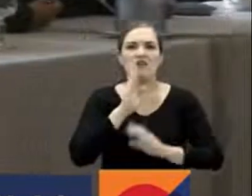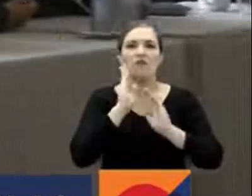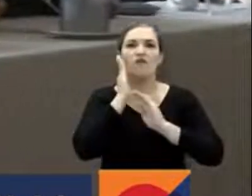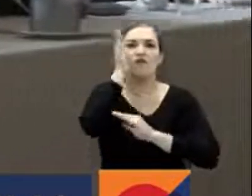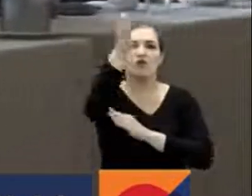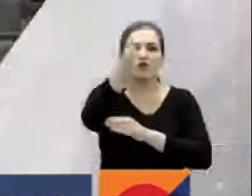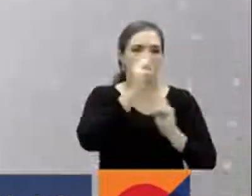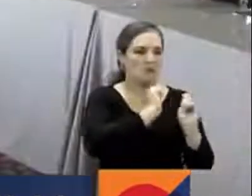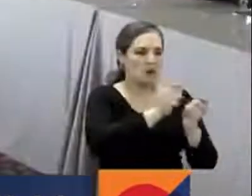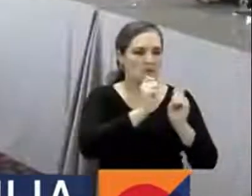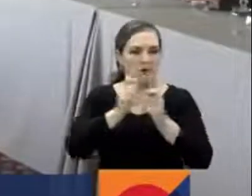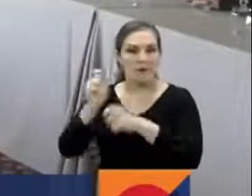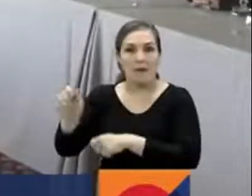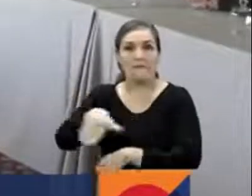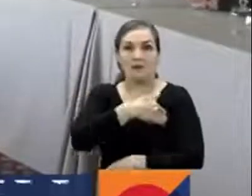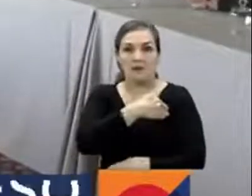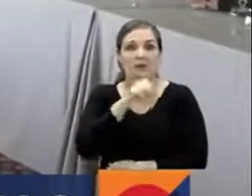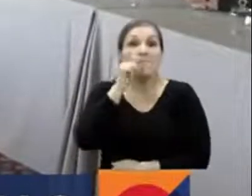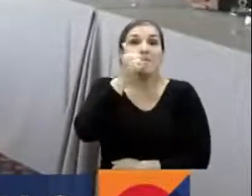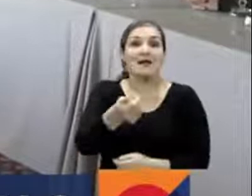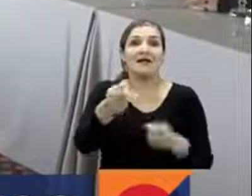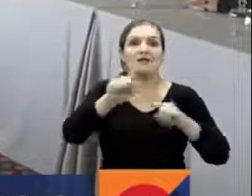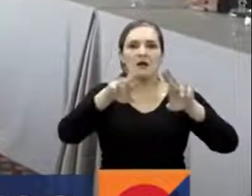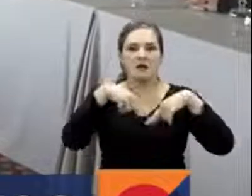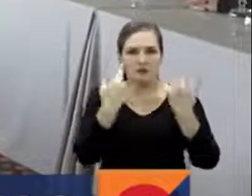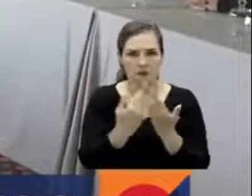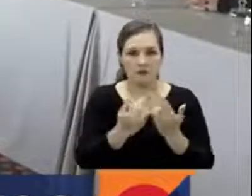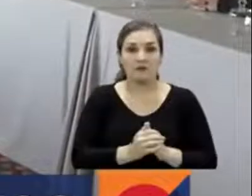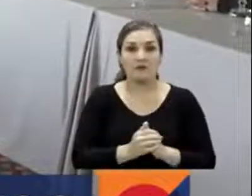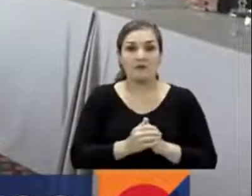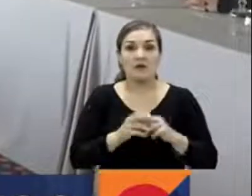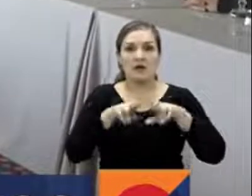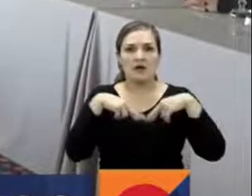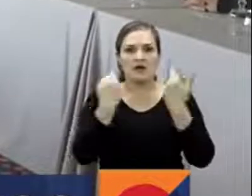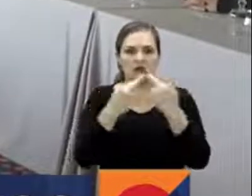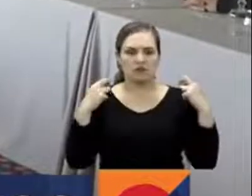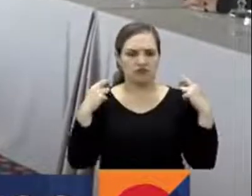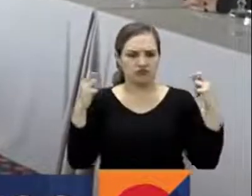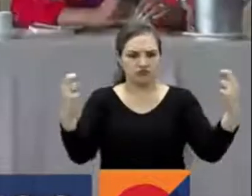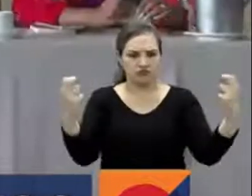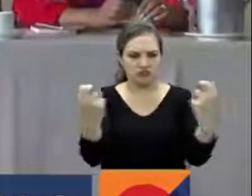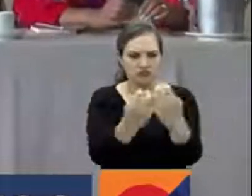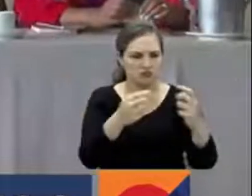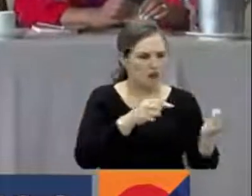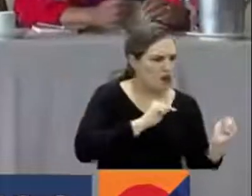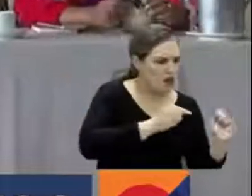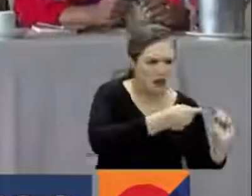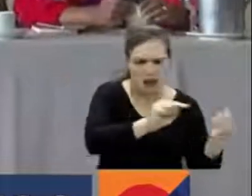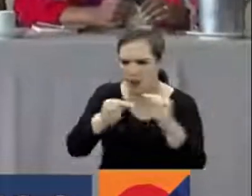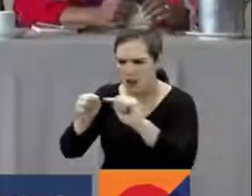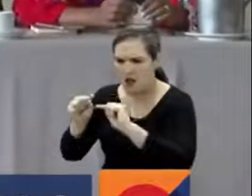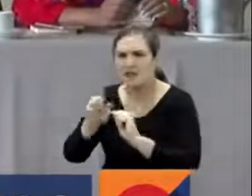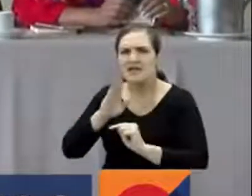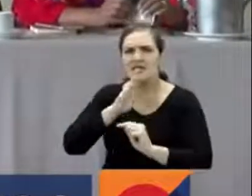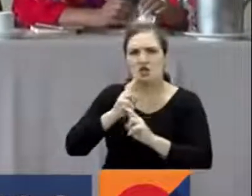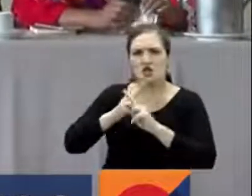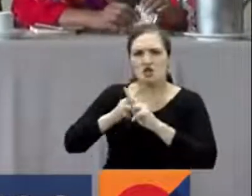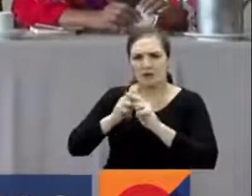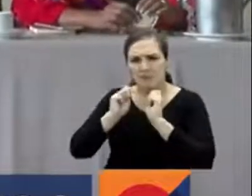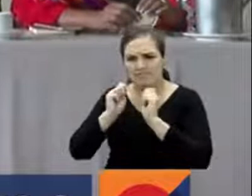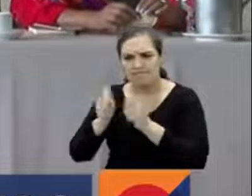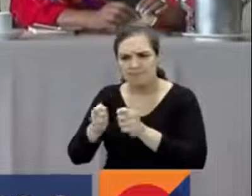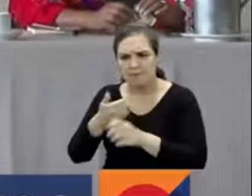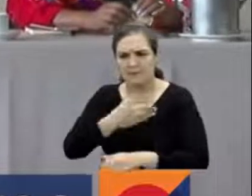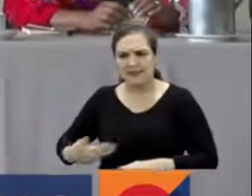reuniones programáticas. En reunión de bancada soplaron vientos de Congreso. Se estudian nombres para presidencia del